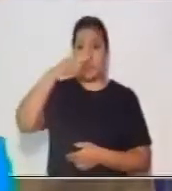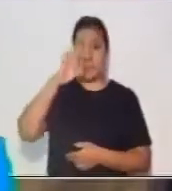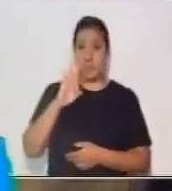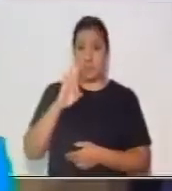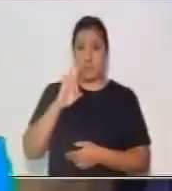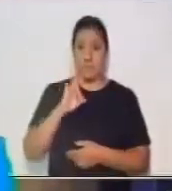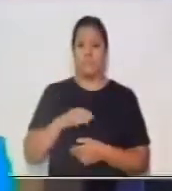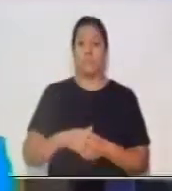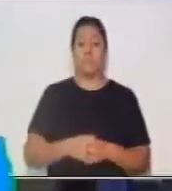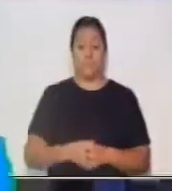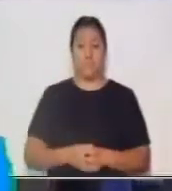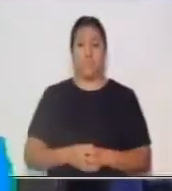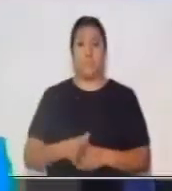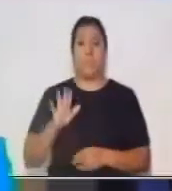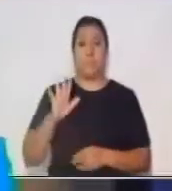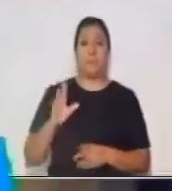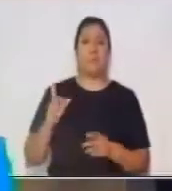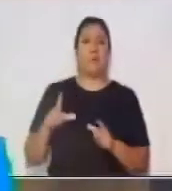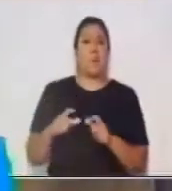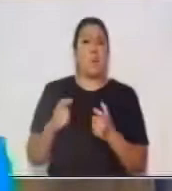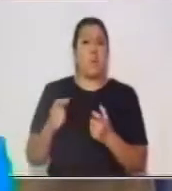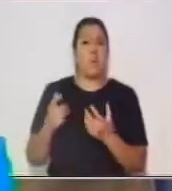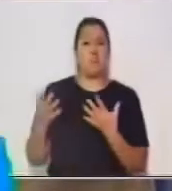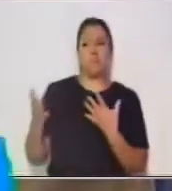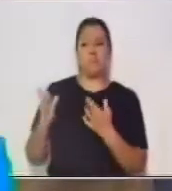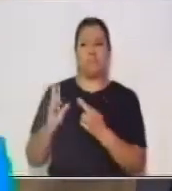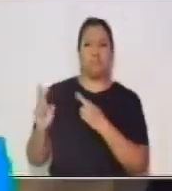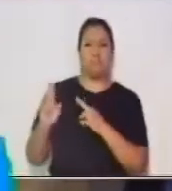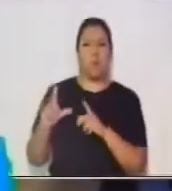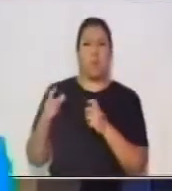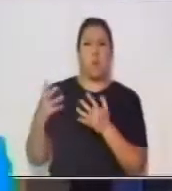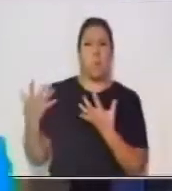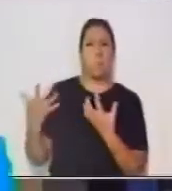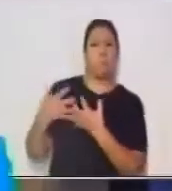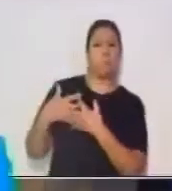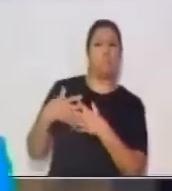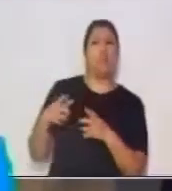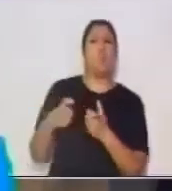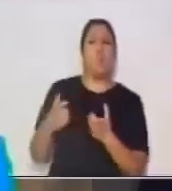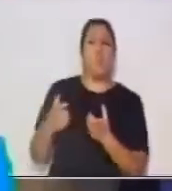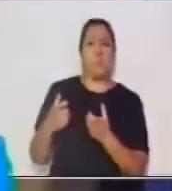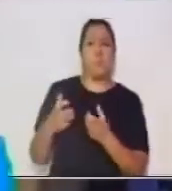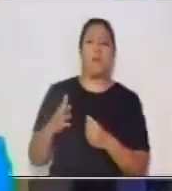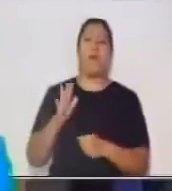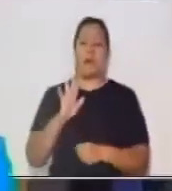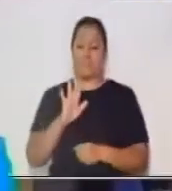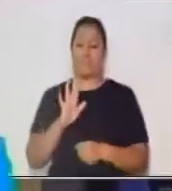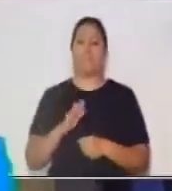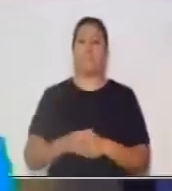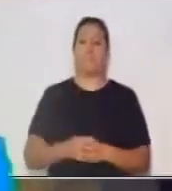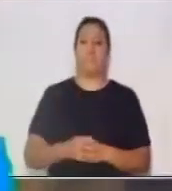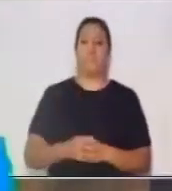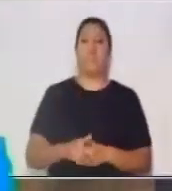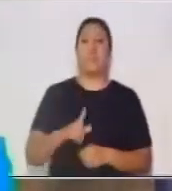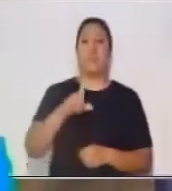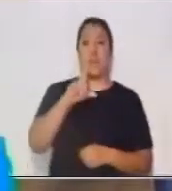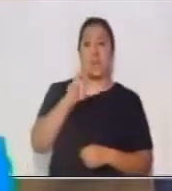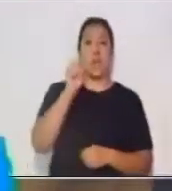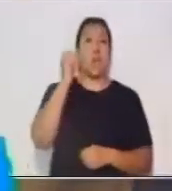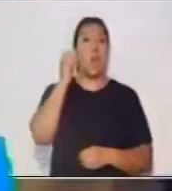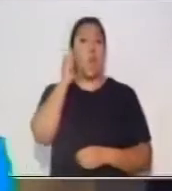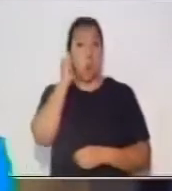Acción, el verdadero arranca grasa. Nueva Colgate Lumin White con carbón activado. No importa cómo sea tu